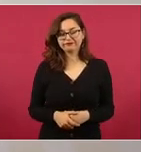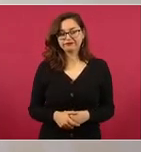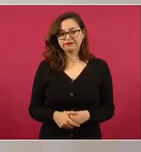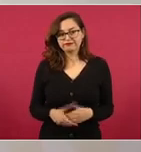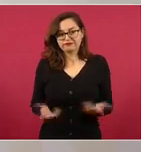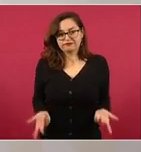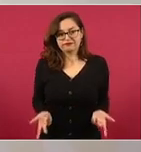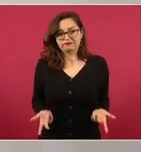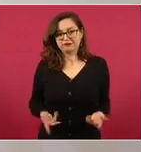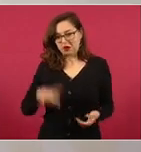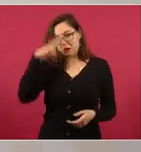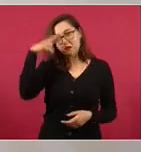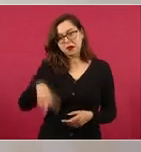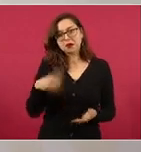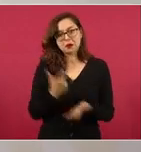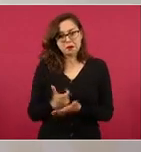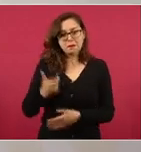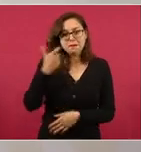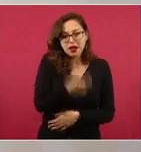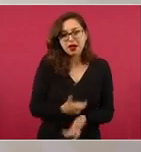Pagamos todos los gastos.